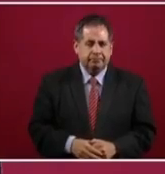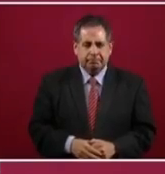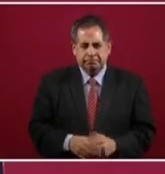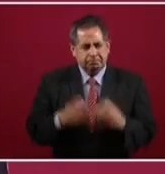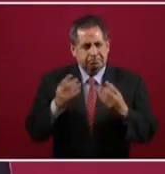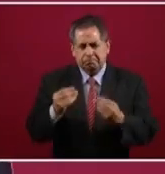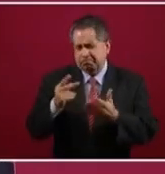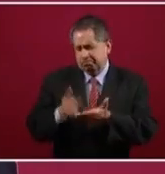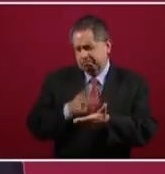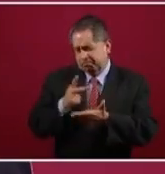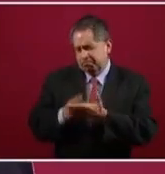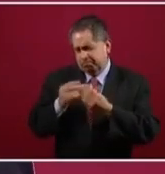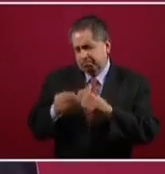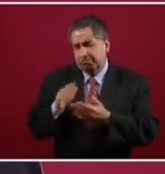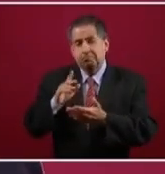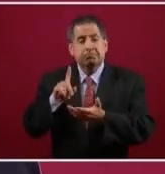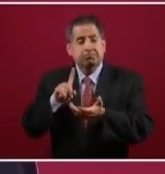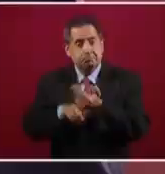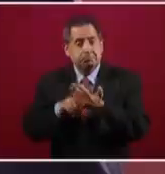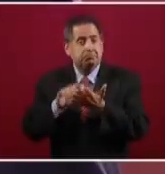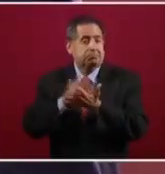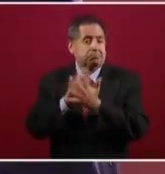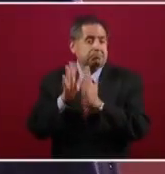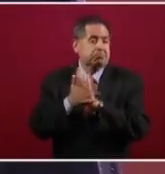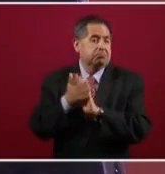Muchos así, políticos.